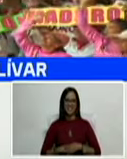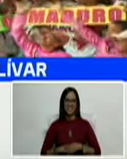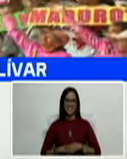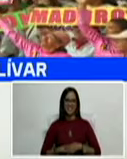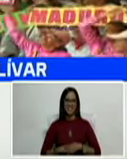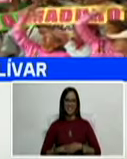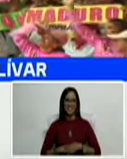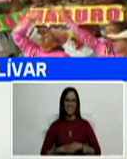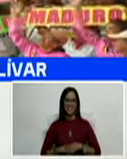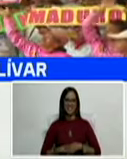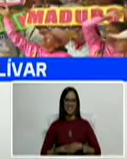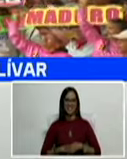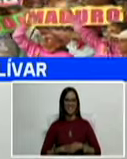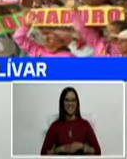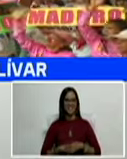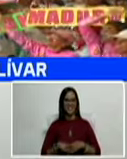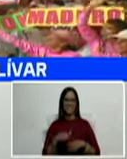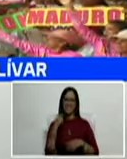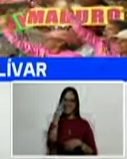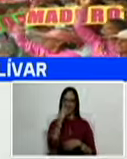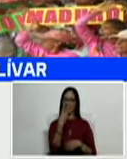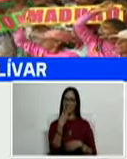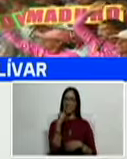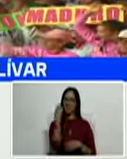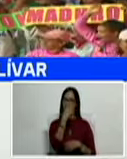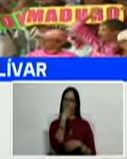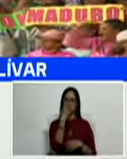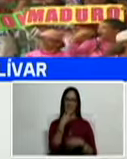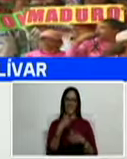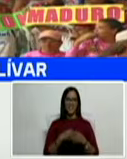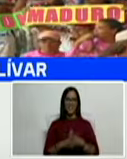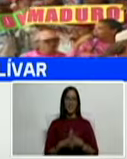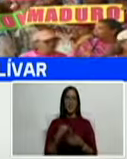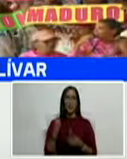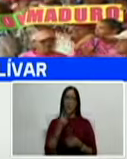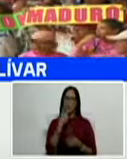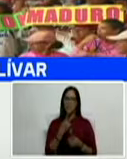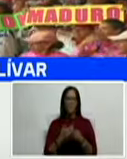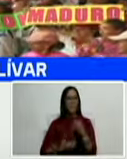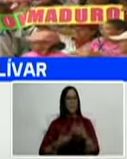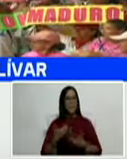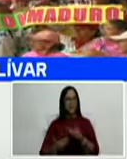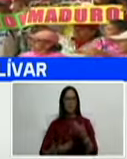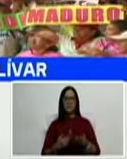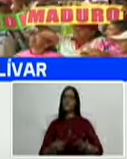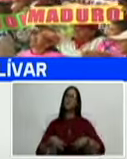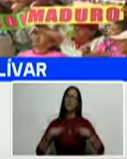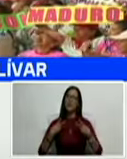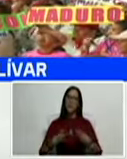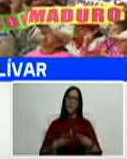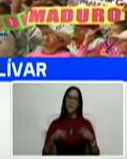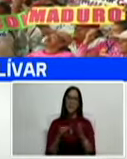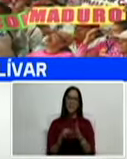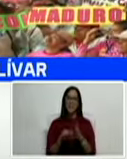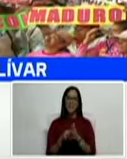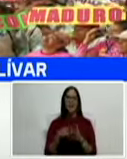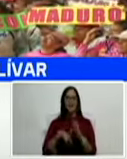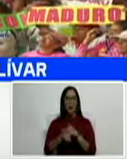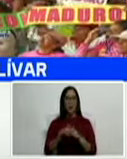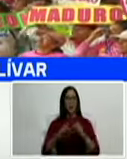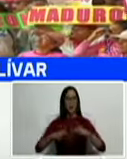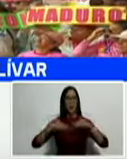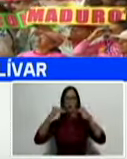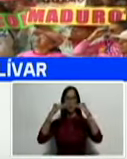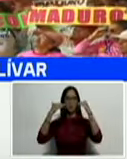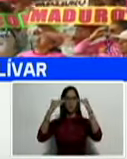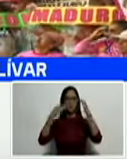amor que se te ve en los ojos, ¿cómo ves este proceso nuevo donde vamos a un nivel